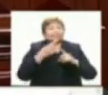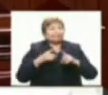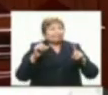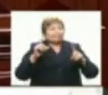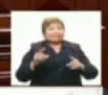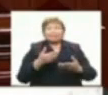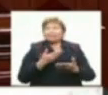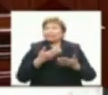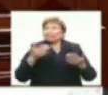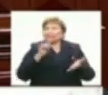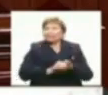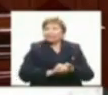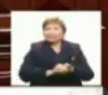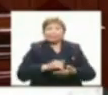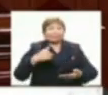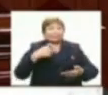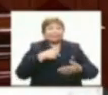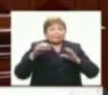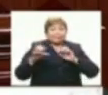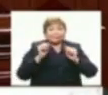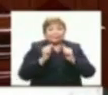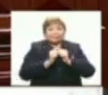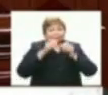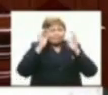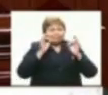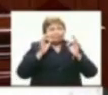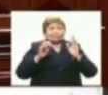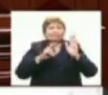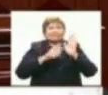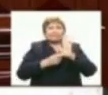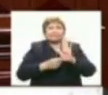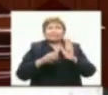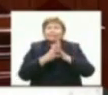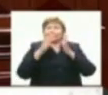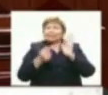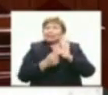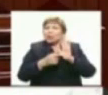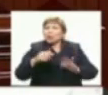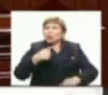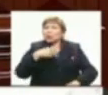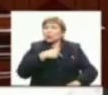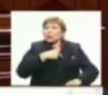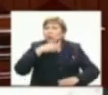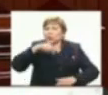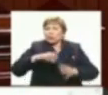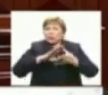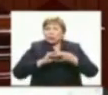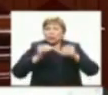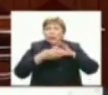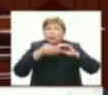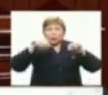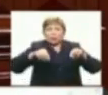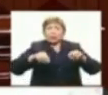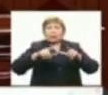a pesar de que conmemoramos una fecha tan simbólica, nuestra historia en este